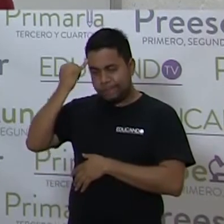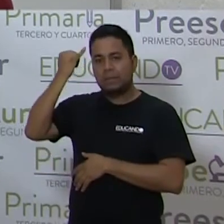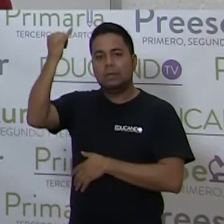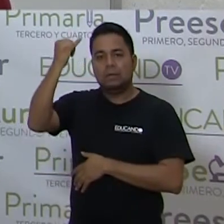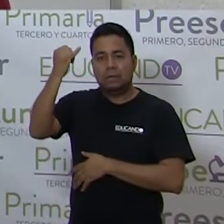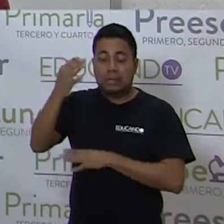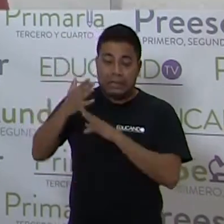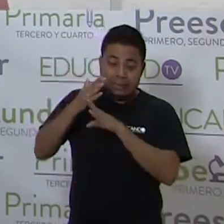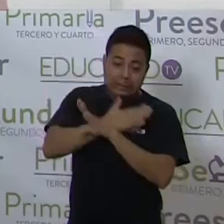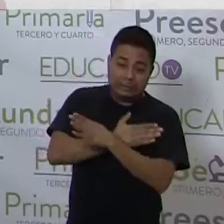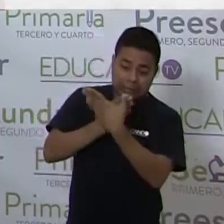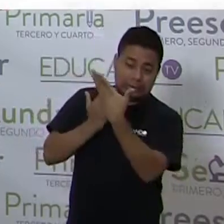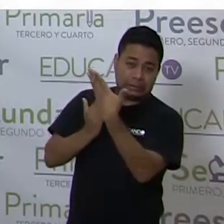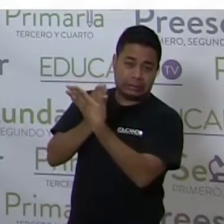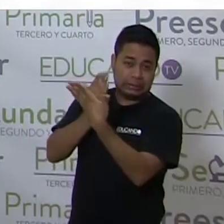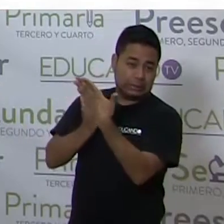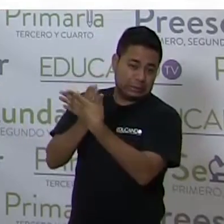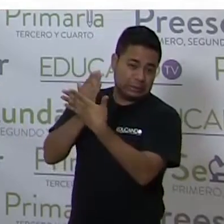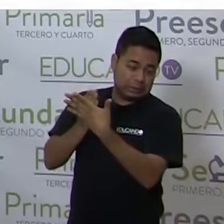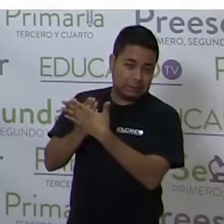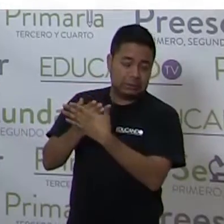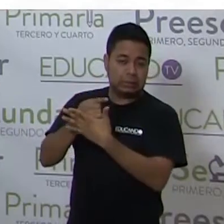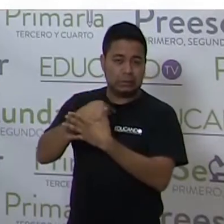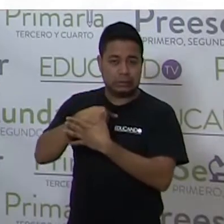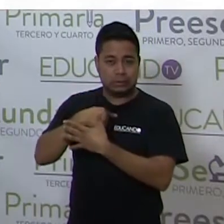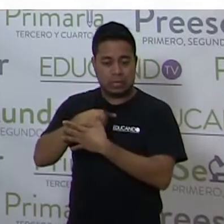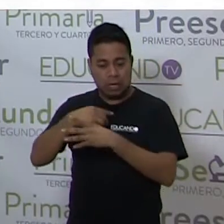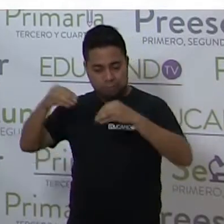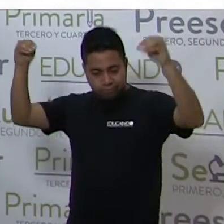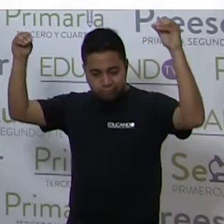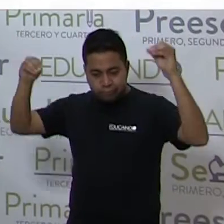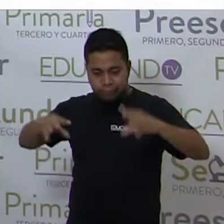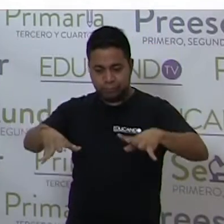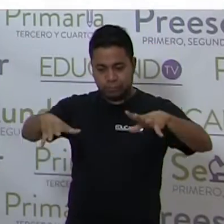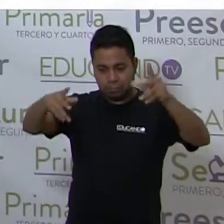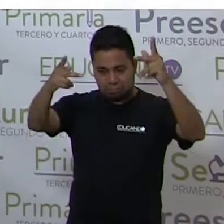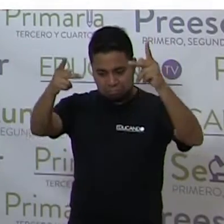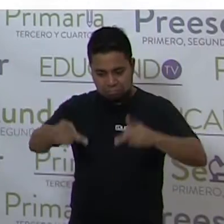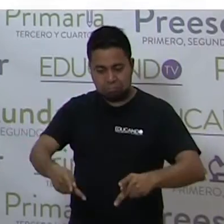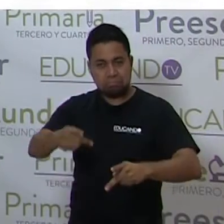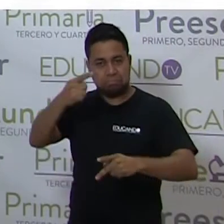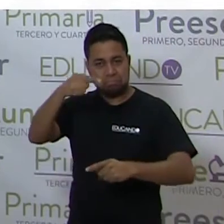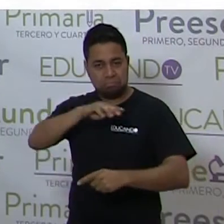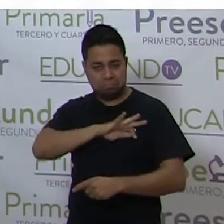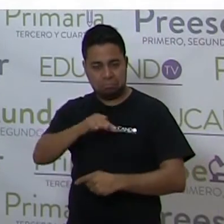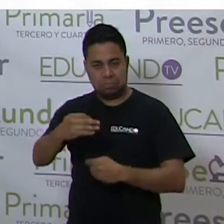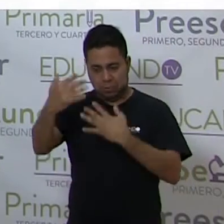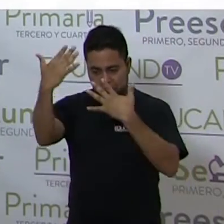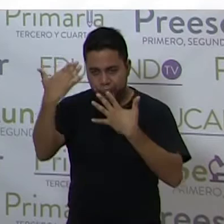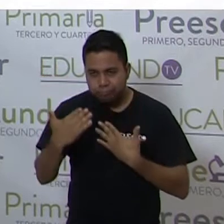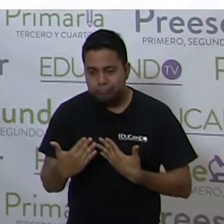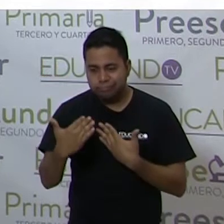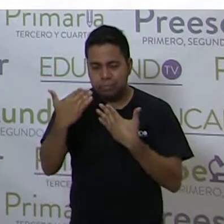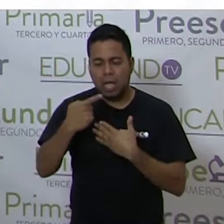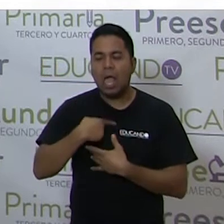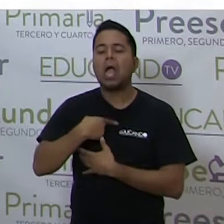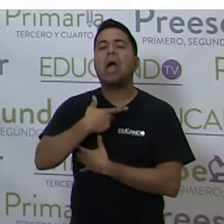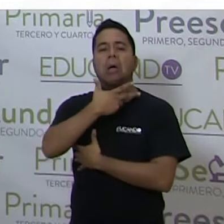del amanecer a algún ser que los venerara. Por lo tanto, quisieron hacer al